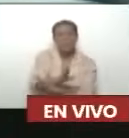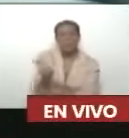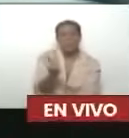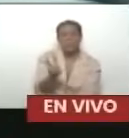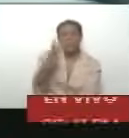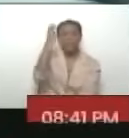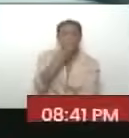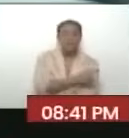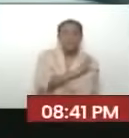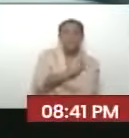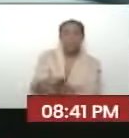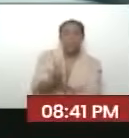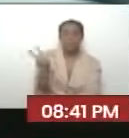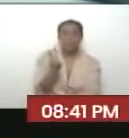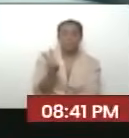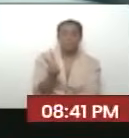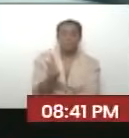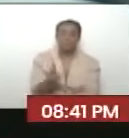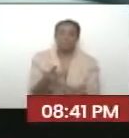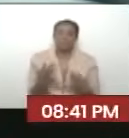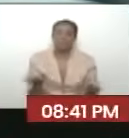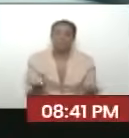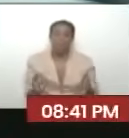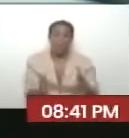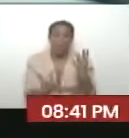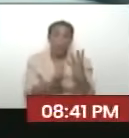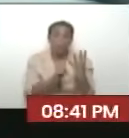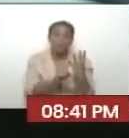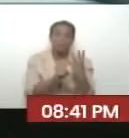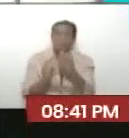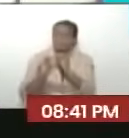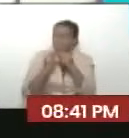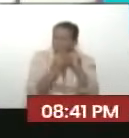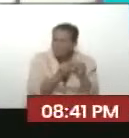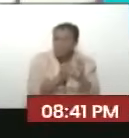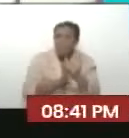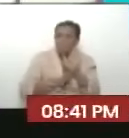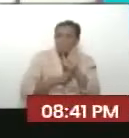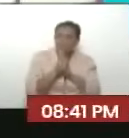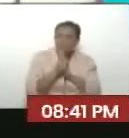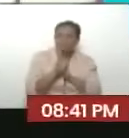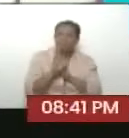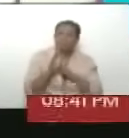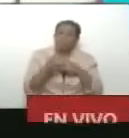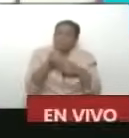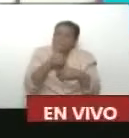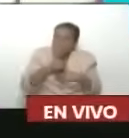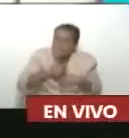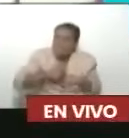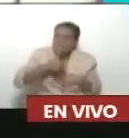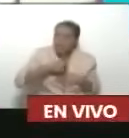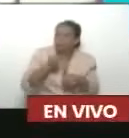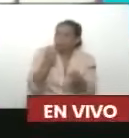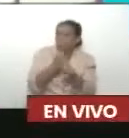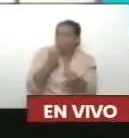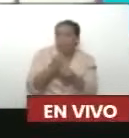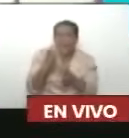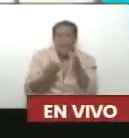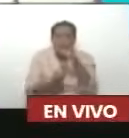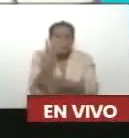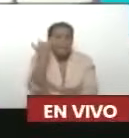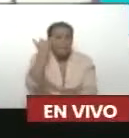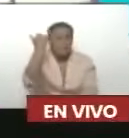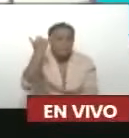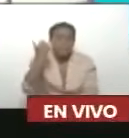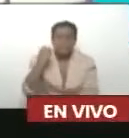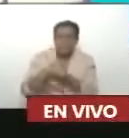Yo les digo, este cuarto consenso lo vamos a recuperar. Más temprano que tarde, con trabajo, creación de riqueza,